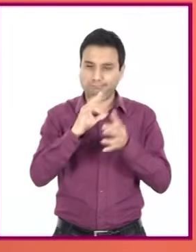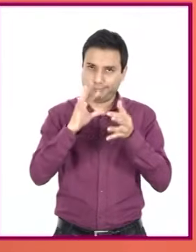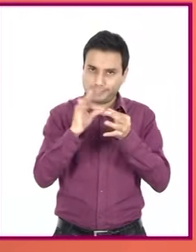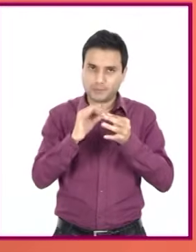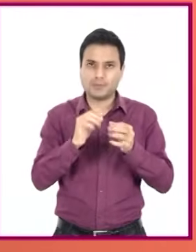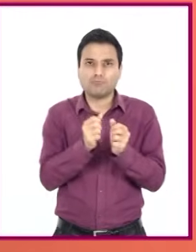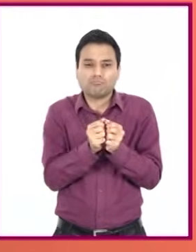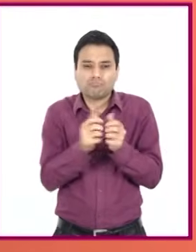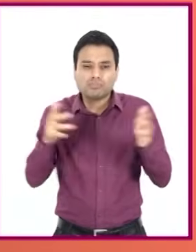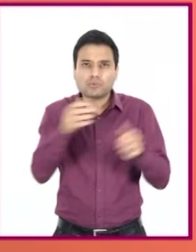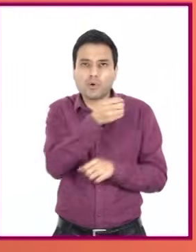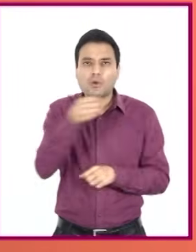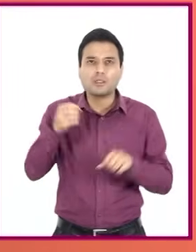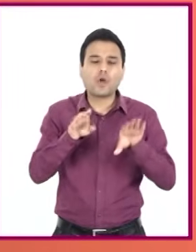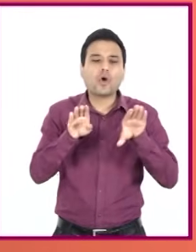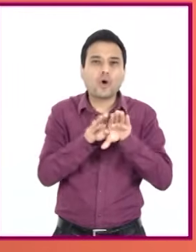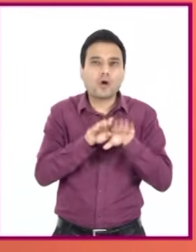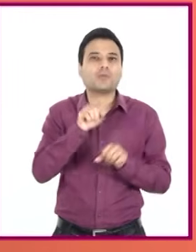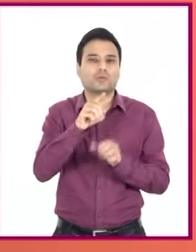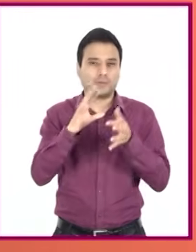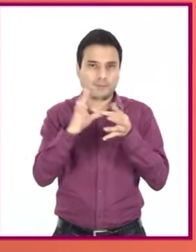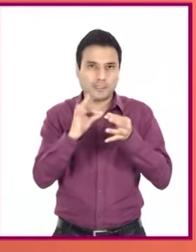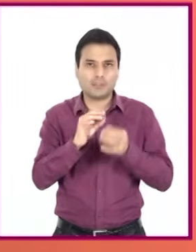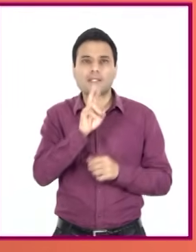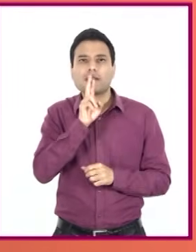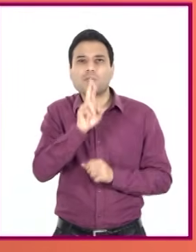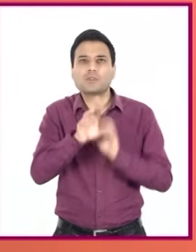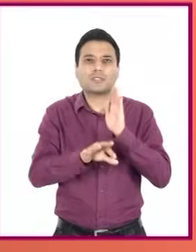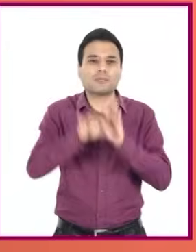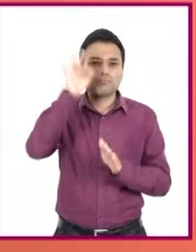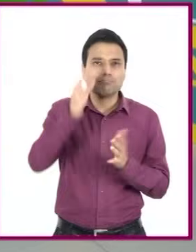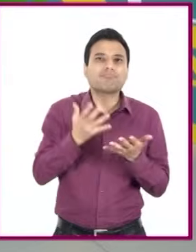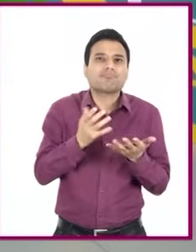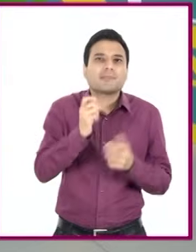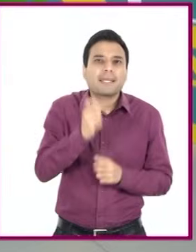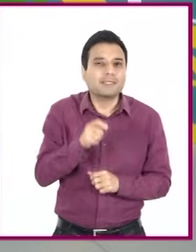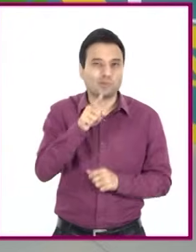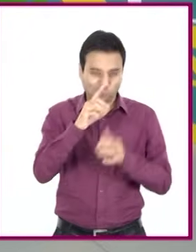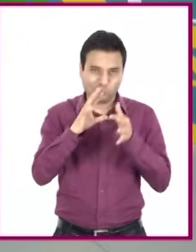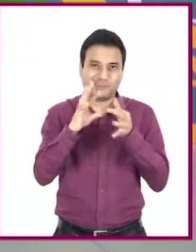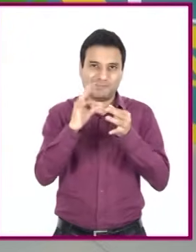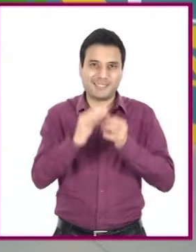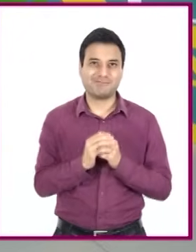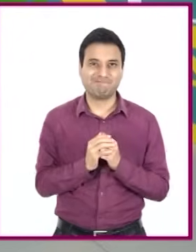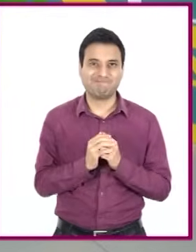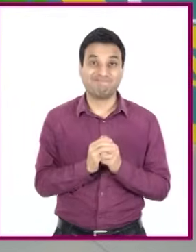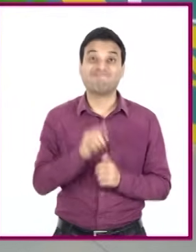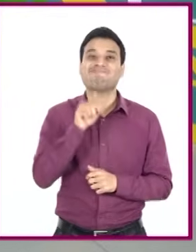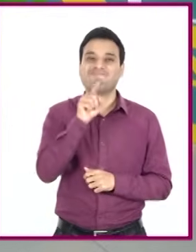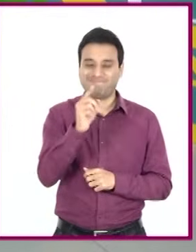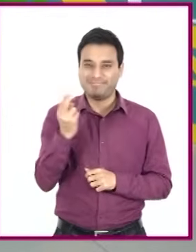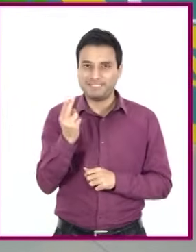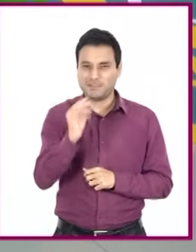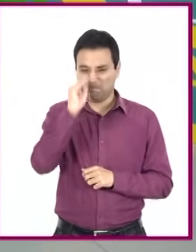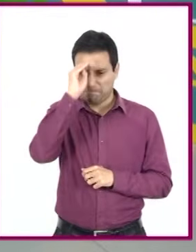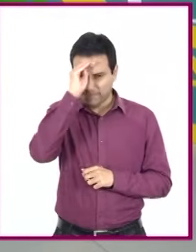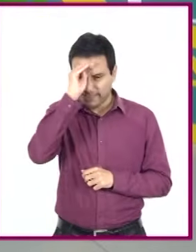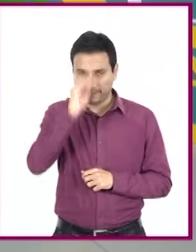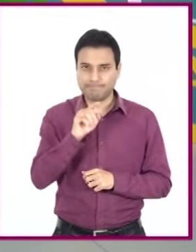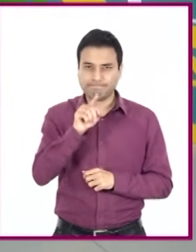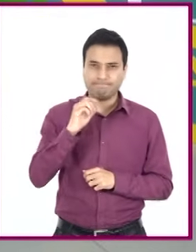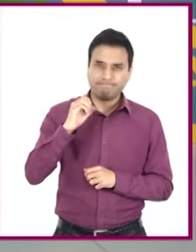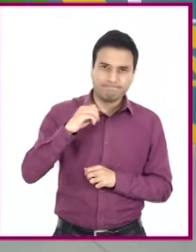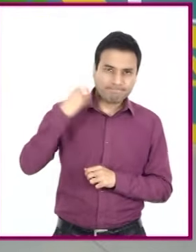desarrolló, qué resultados obtuvieron y a qué conclusiones llegaron. Para ello, piensen en una exposición